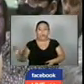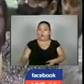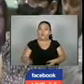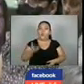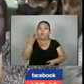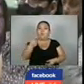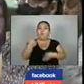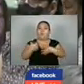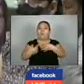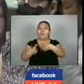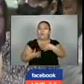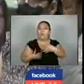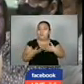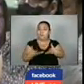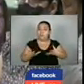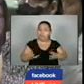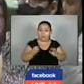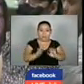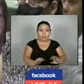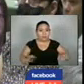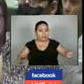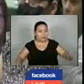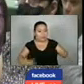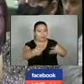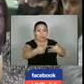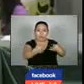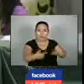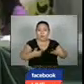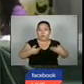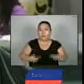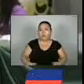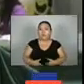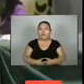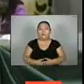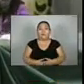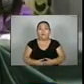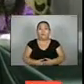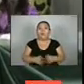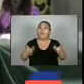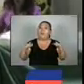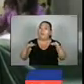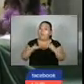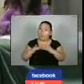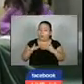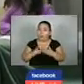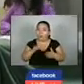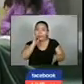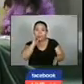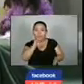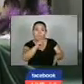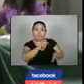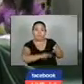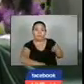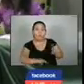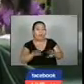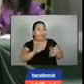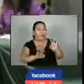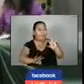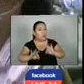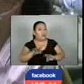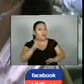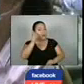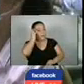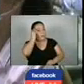normativa busca garantizar los derechos para estos grupos poblacionales, pero también hacen referencia a los aspectos que